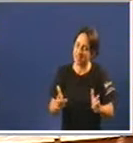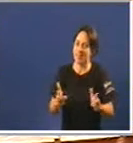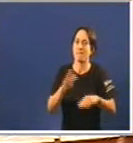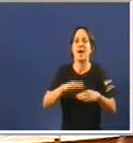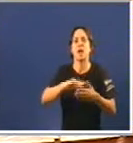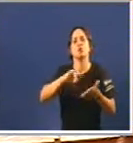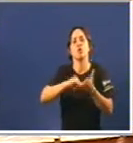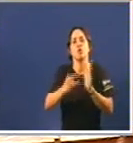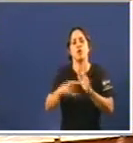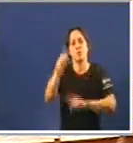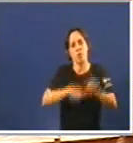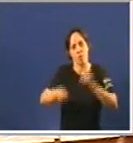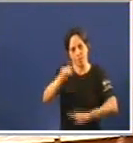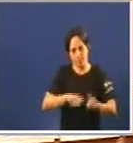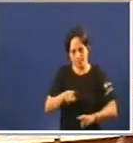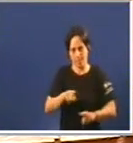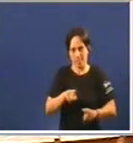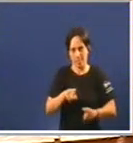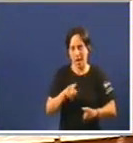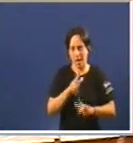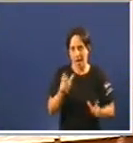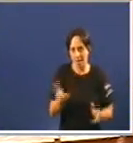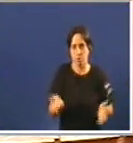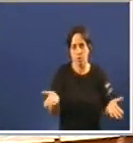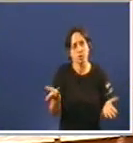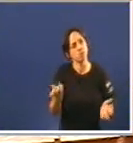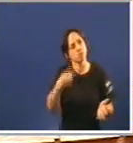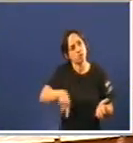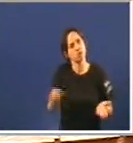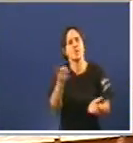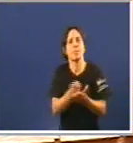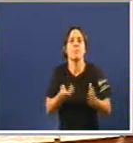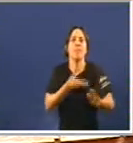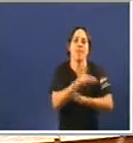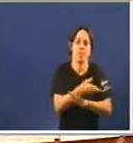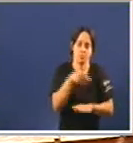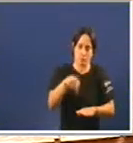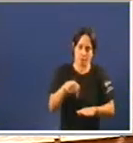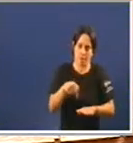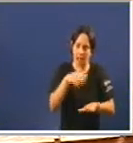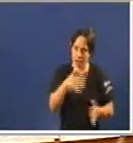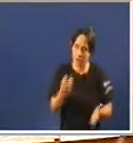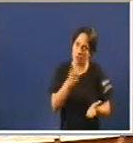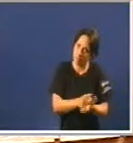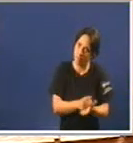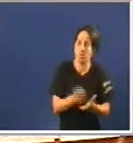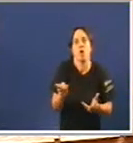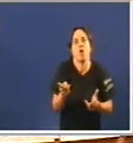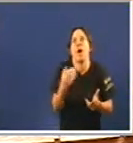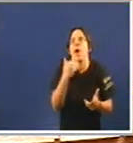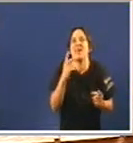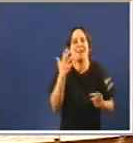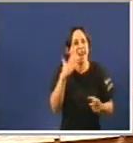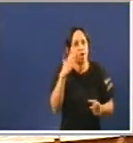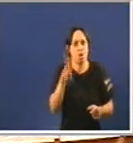que é moi grave. Por iso, voltamos pedirllo tamén nesta moción, que non é nada extraordinario que a Xunta